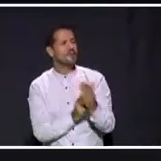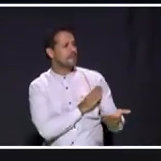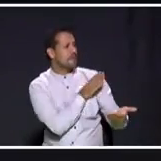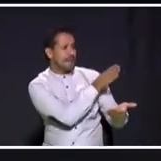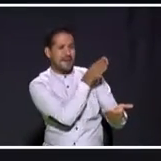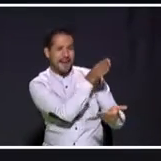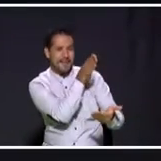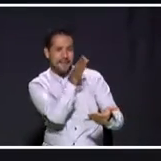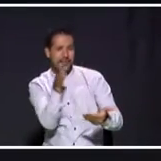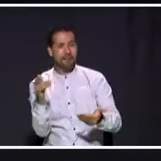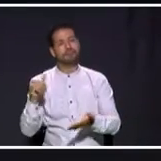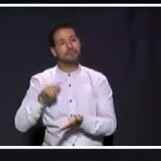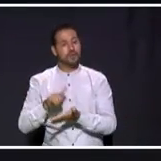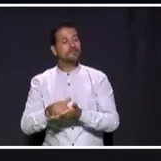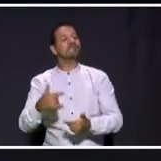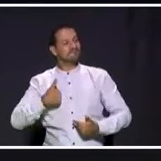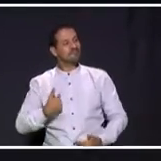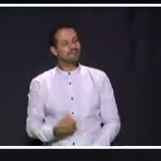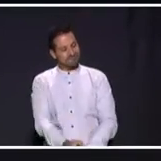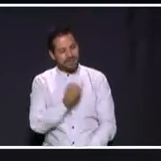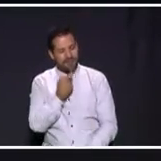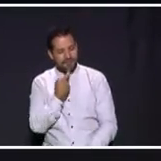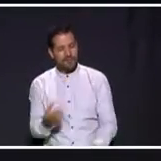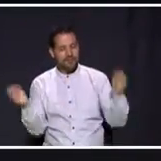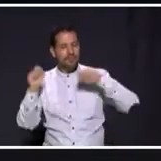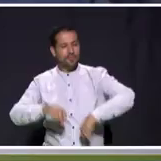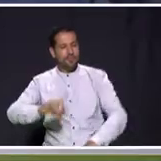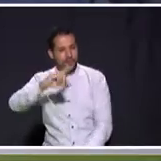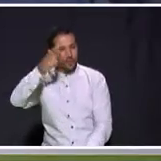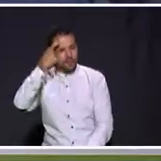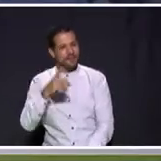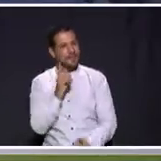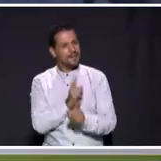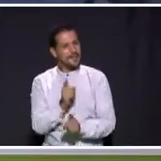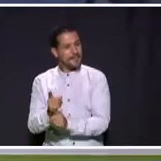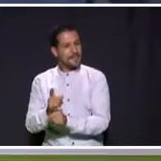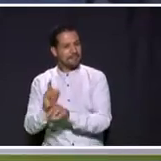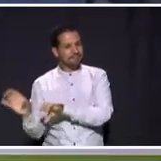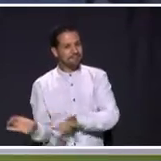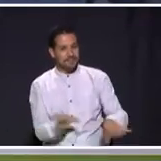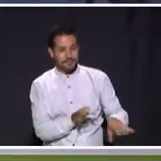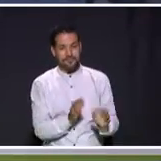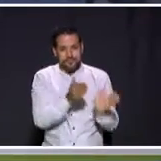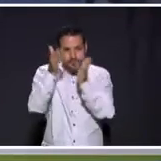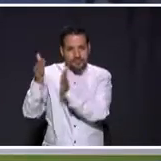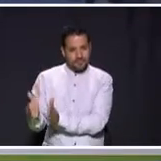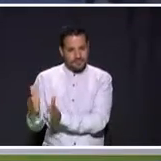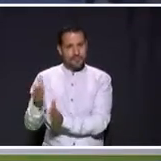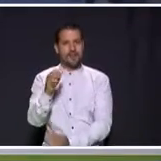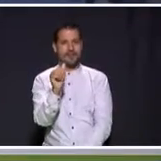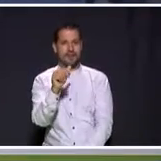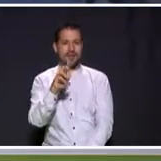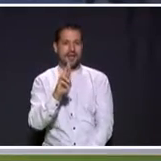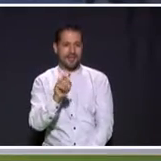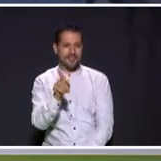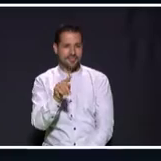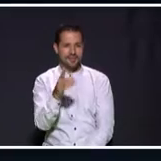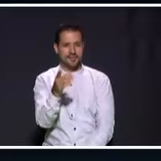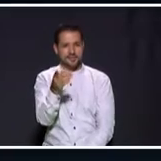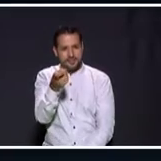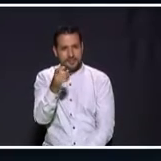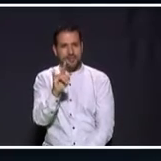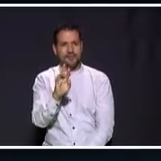considero que puedo gobernar antioquia de forma eficiente muchas gracias el turno para andrés guerra odios candidatos del centro democrático